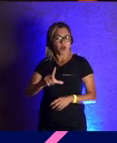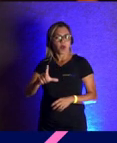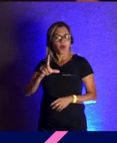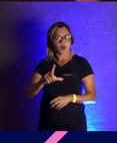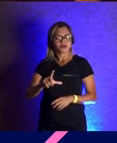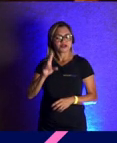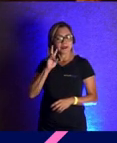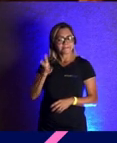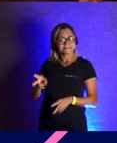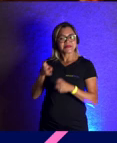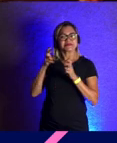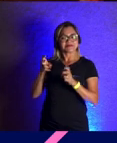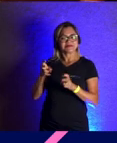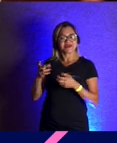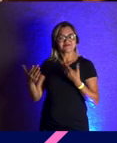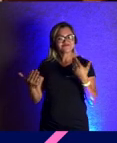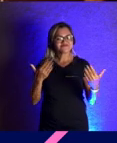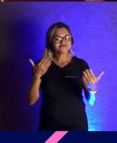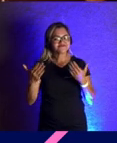de otros puntos.